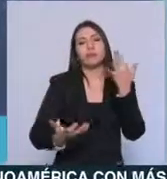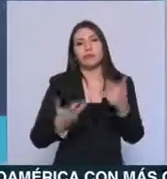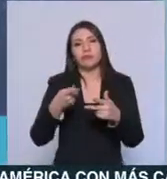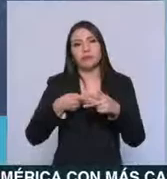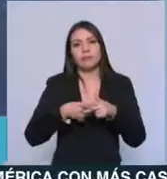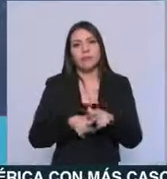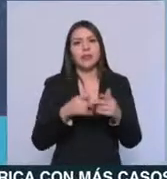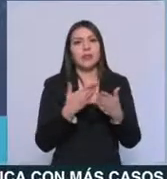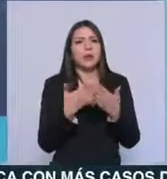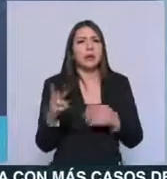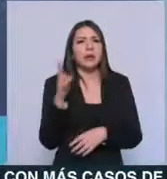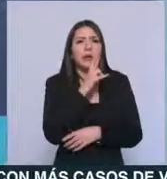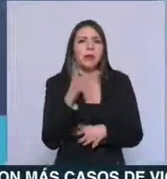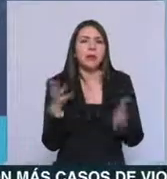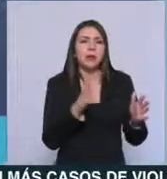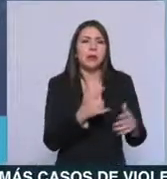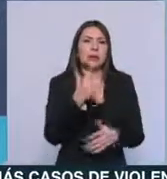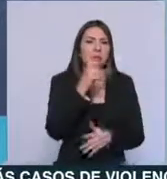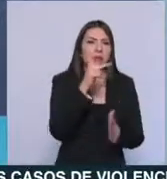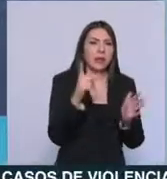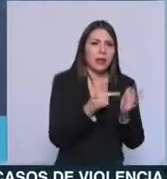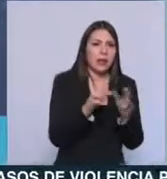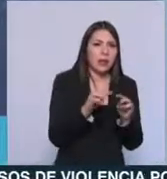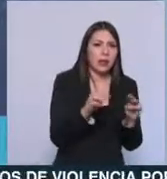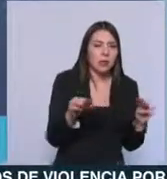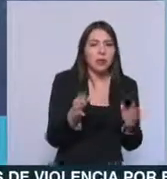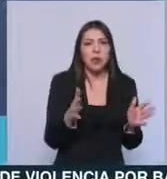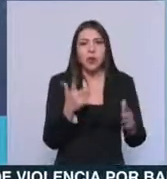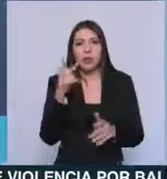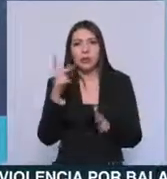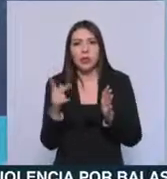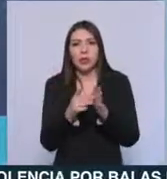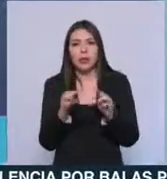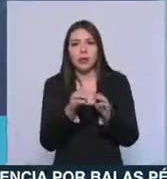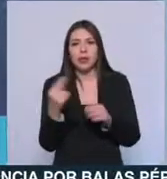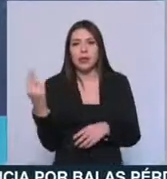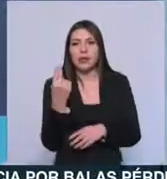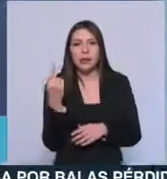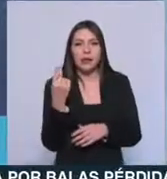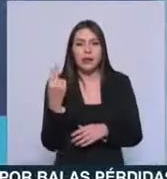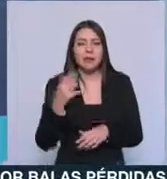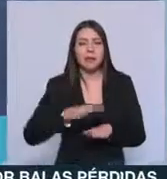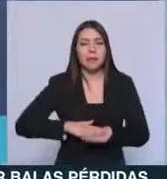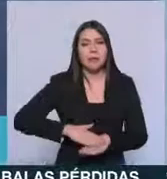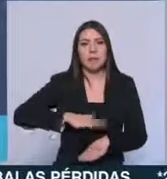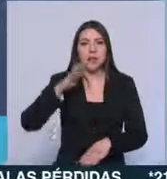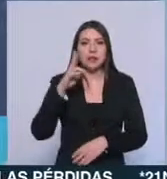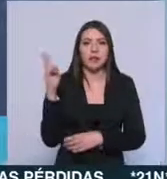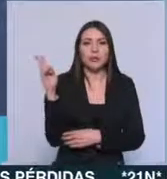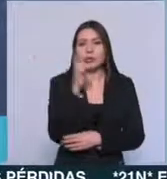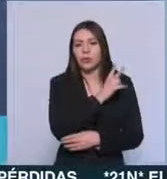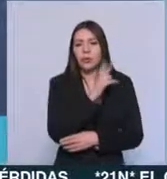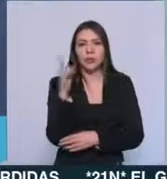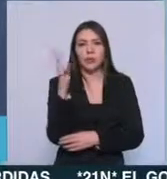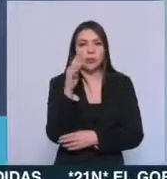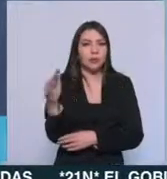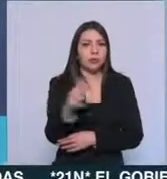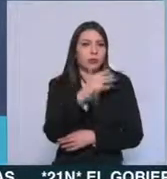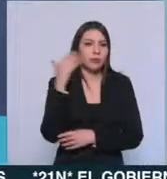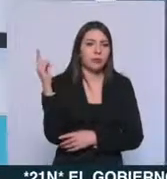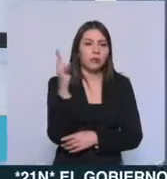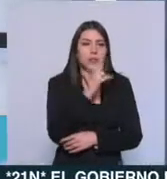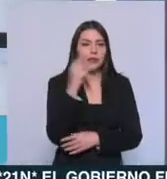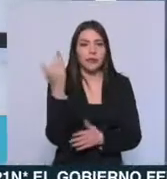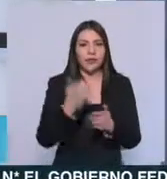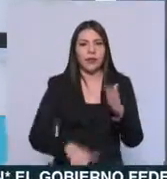tenido han variado entre los 7 km por hora, 8 km por hora, y necesitamos verdaderamente pues, que aumenten la velocidad del